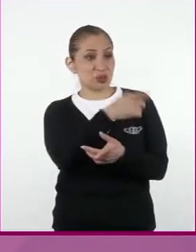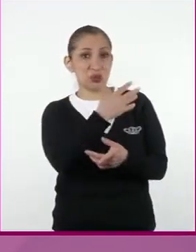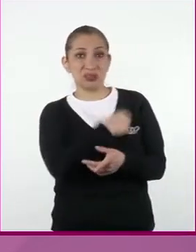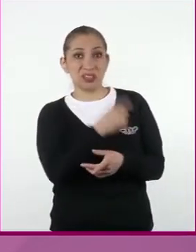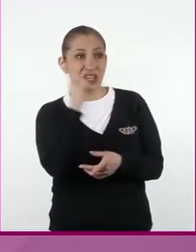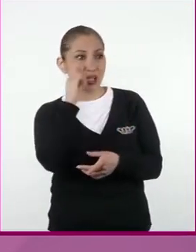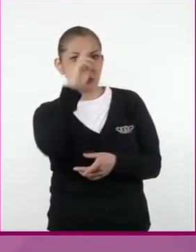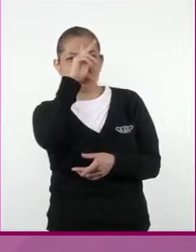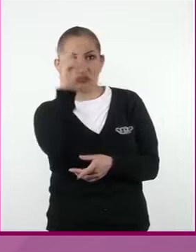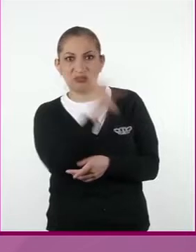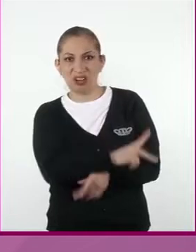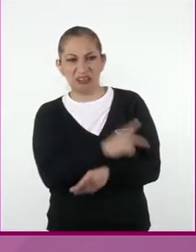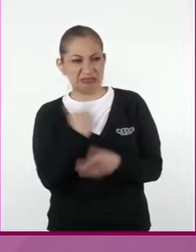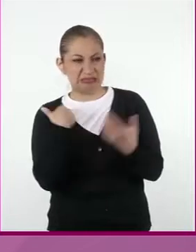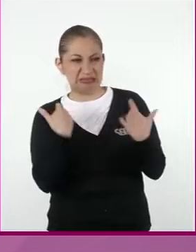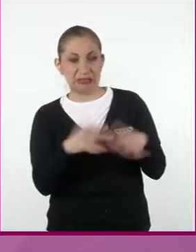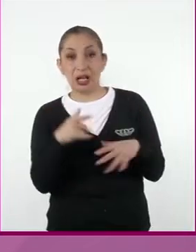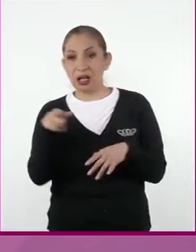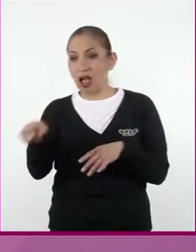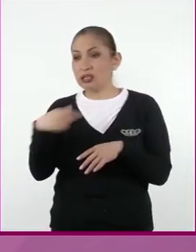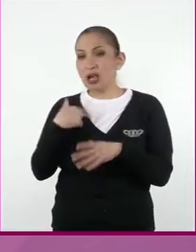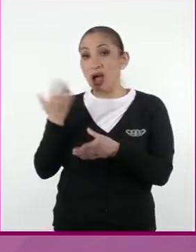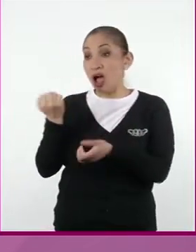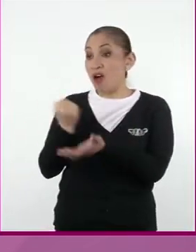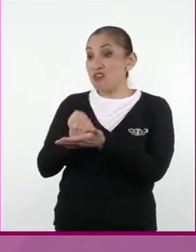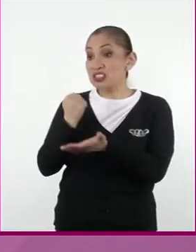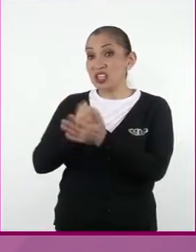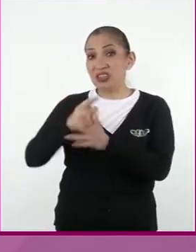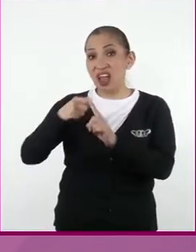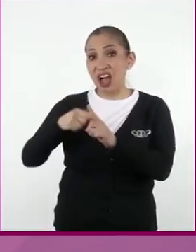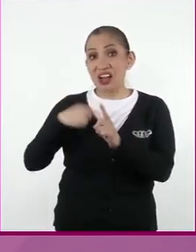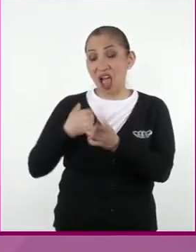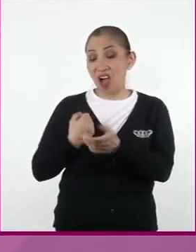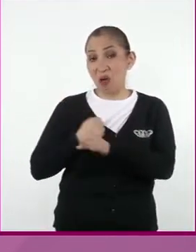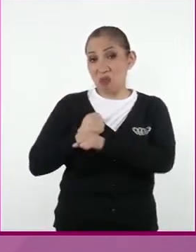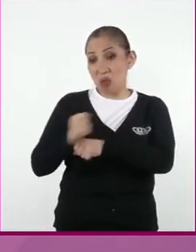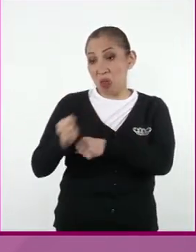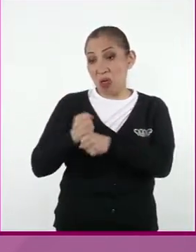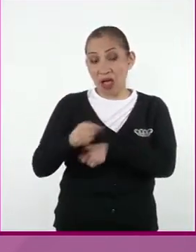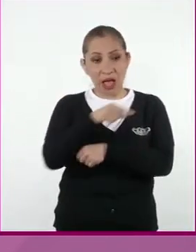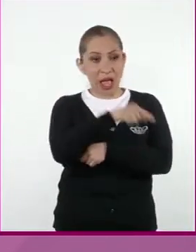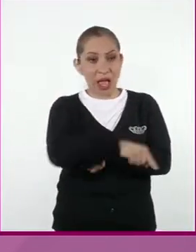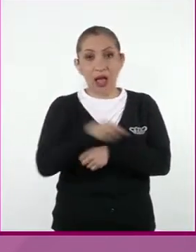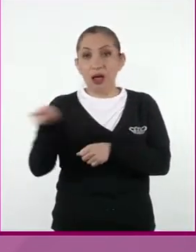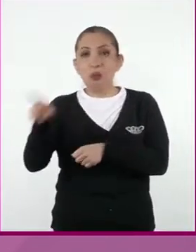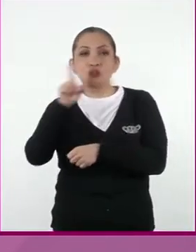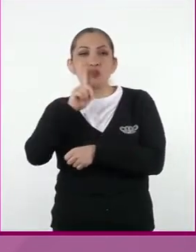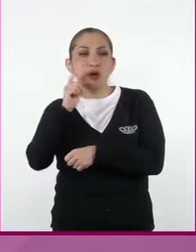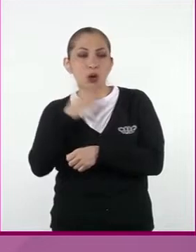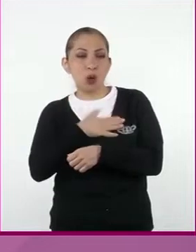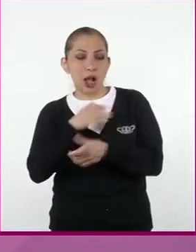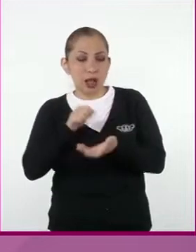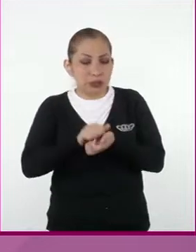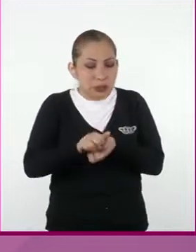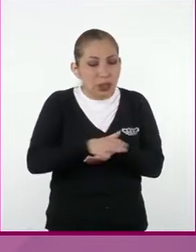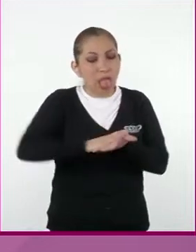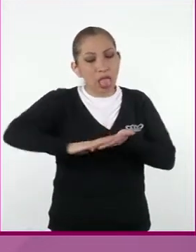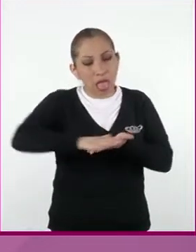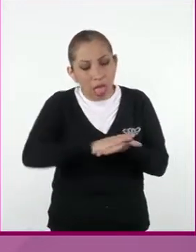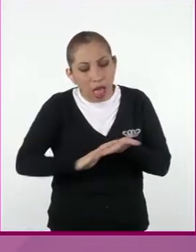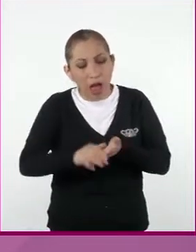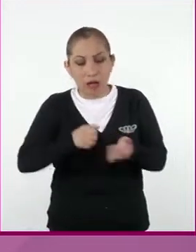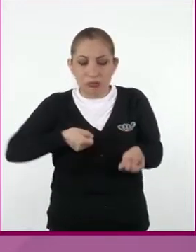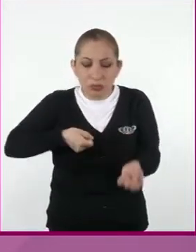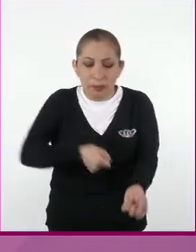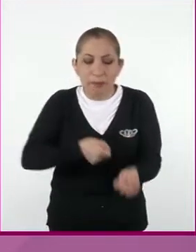hijas. La obligó a las más viles de las tareas de la casa. Ella era la que fregaba los pisos y la vajilla, la que limpiaba